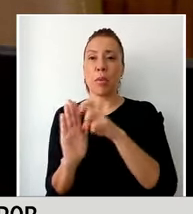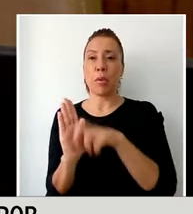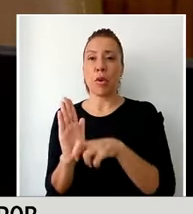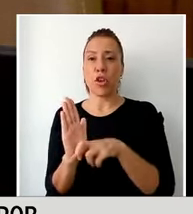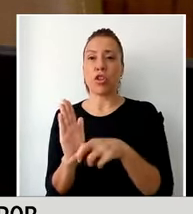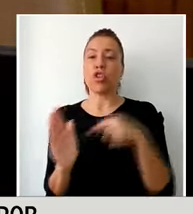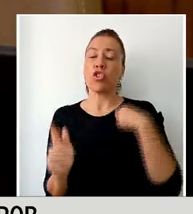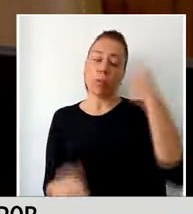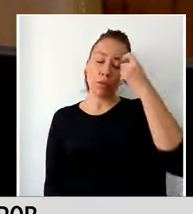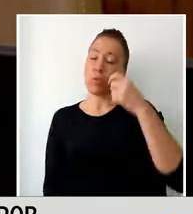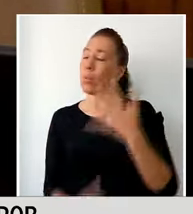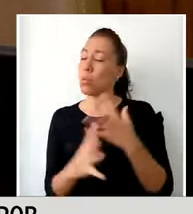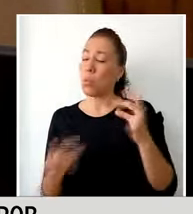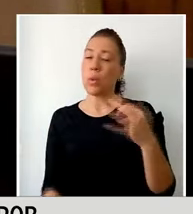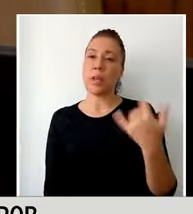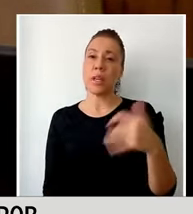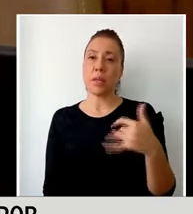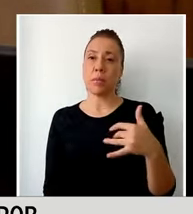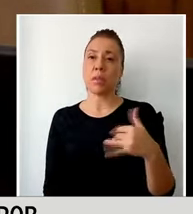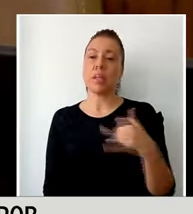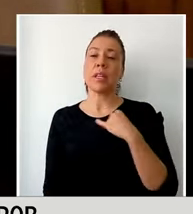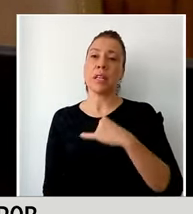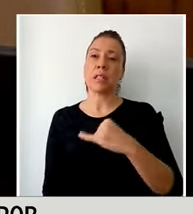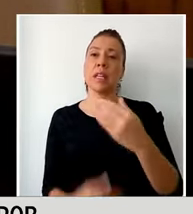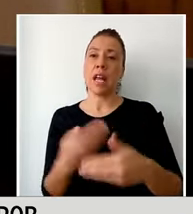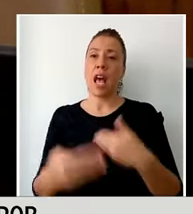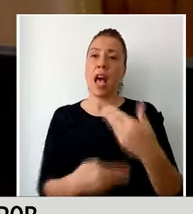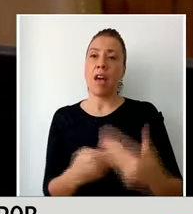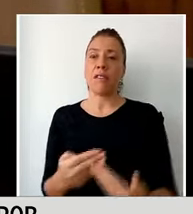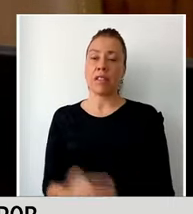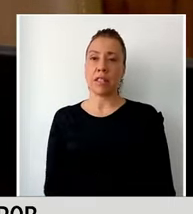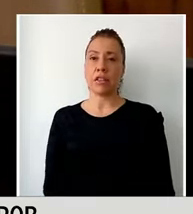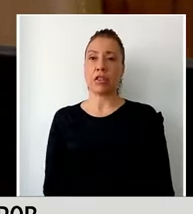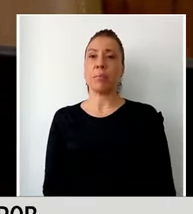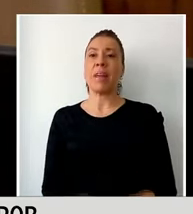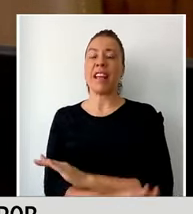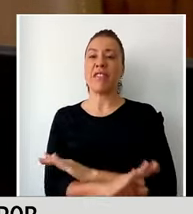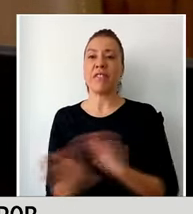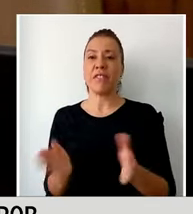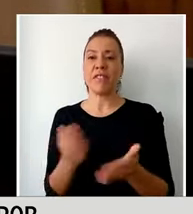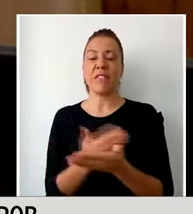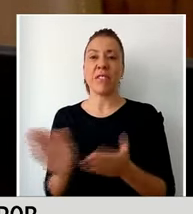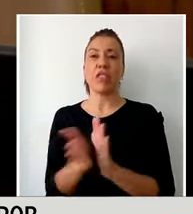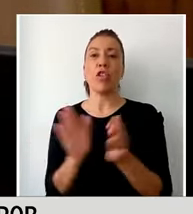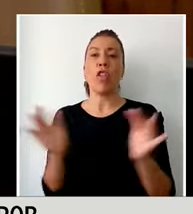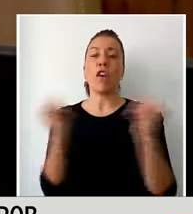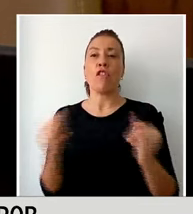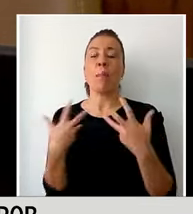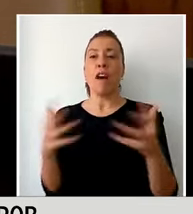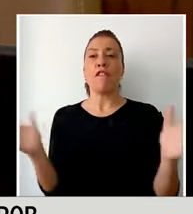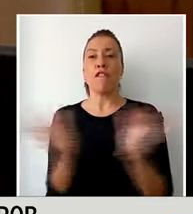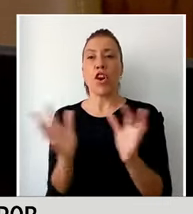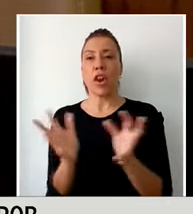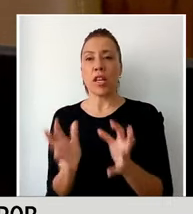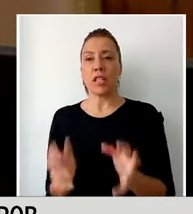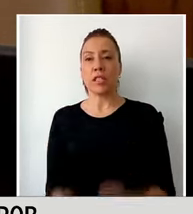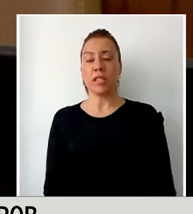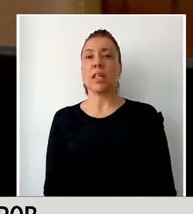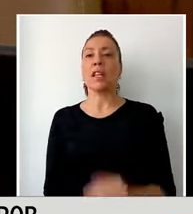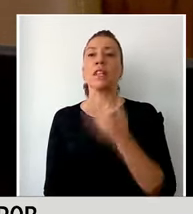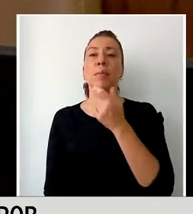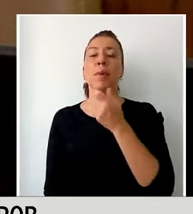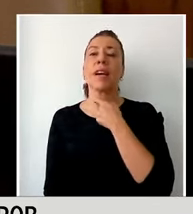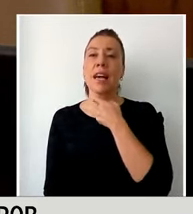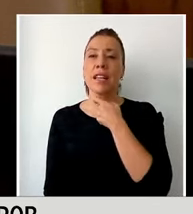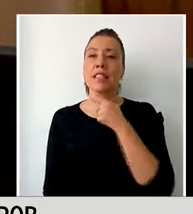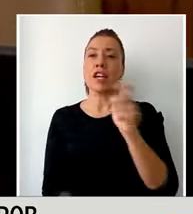importante seguir avanzando en esta línea para erradicar toda forma de violencia y asegurar que las personas